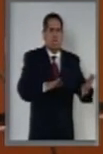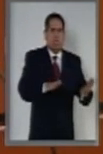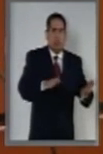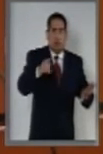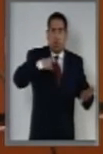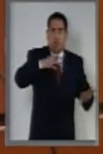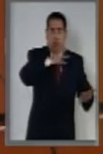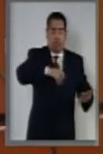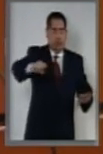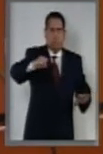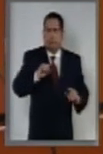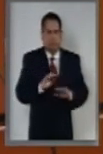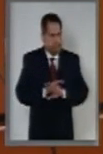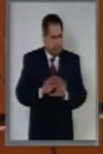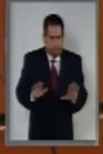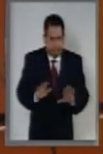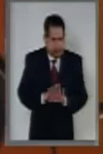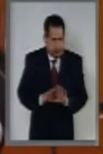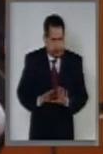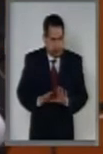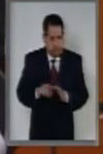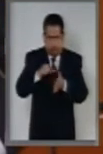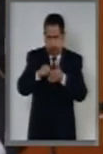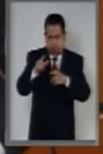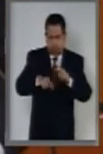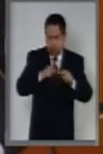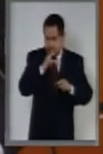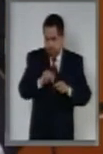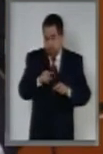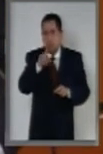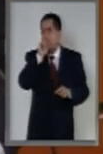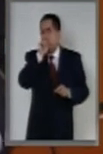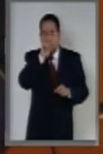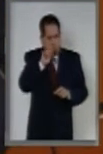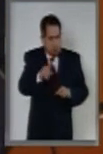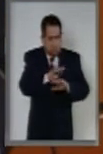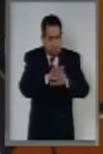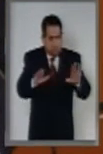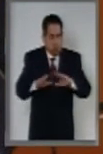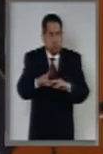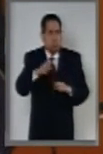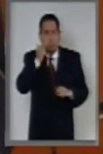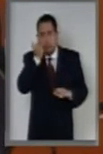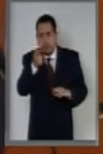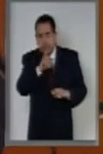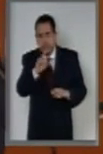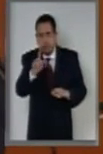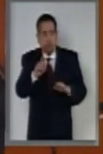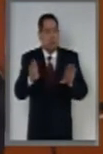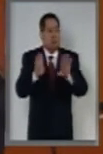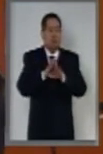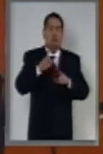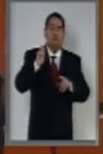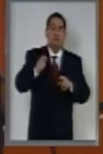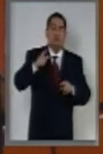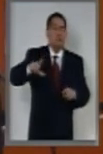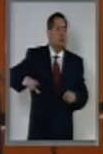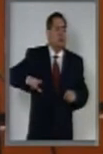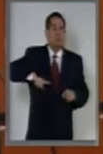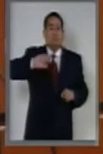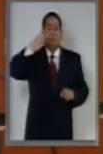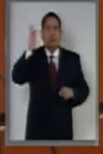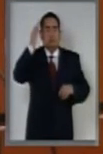función pública, como tampoco se considera la pretensión de la intervención del